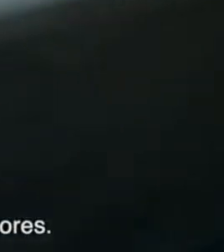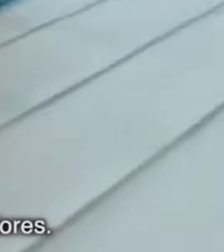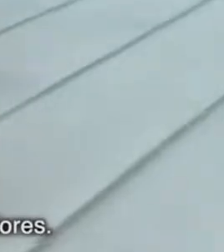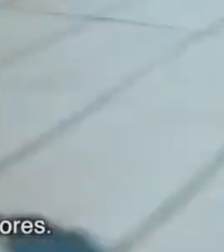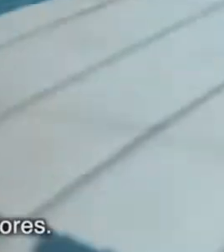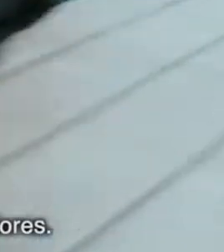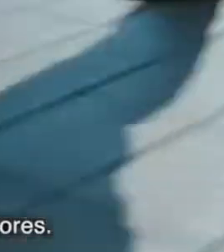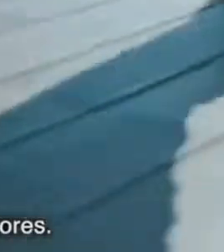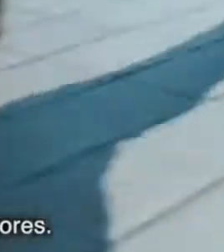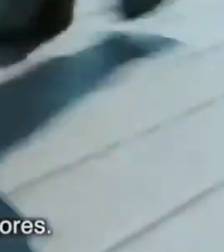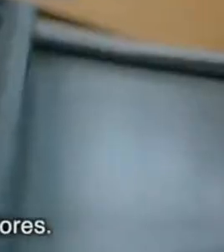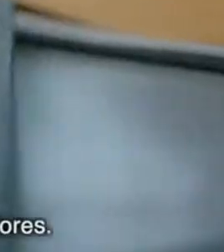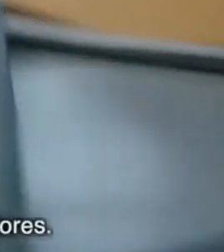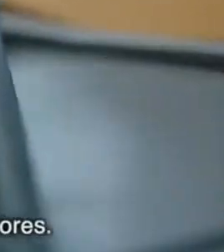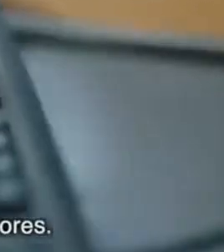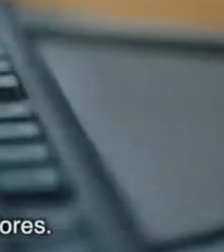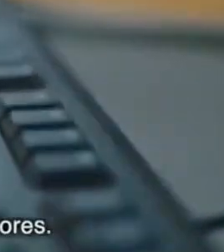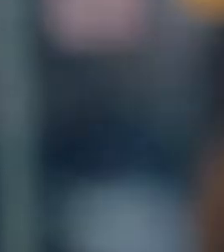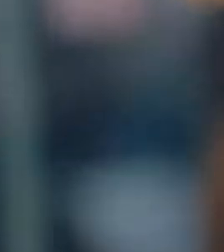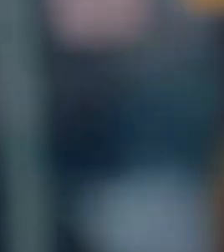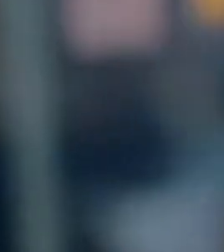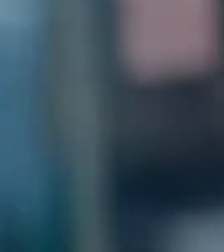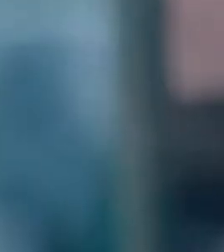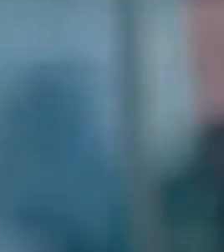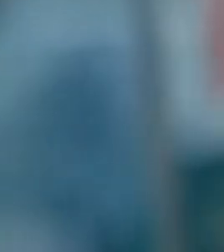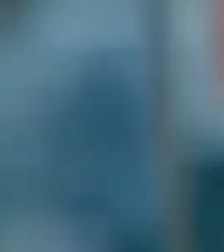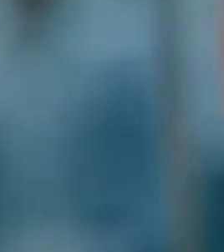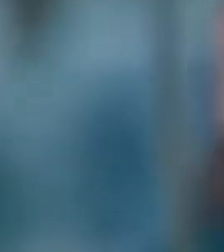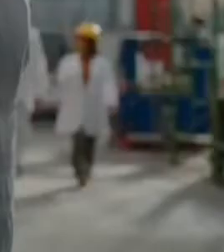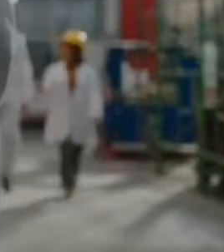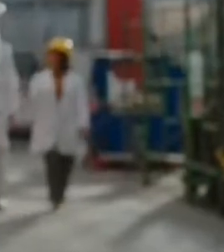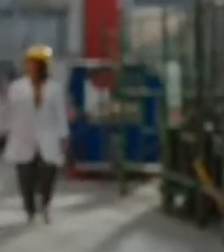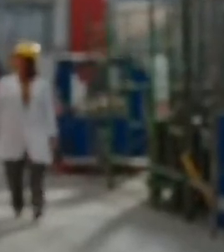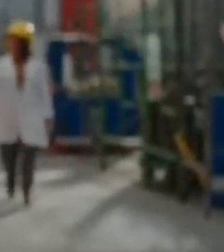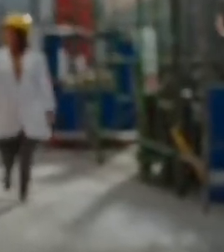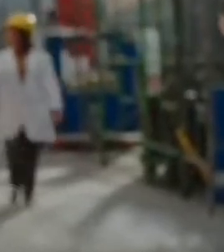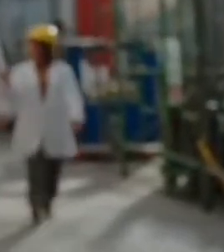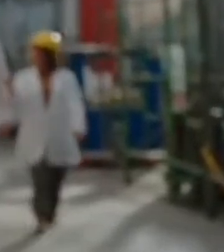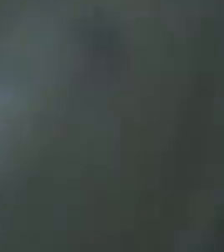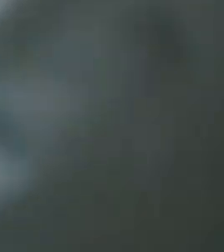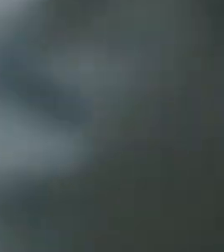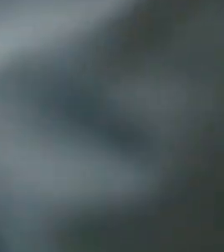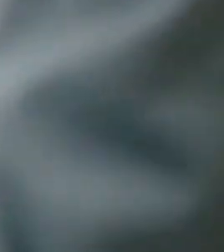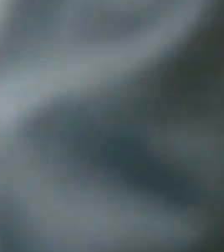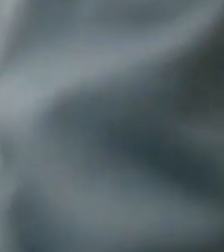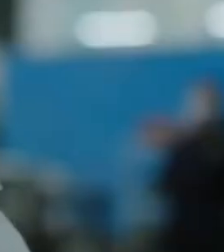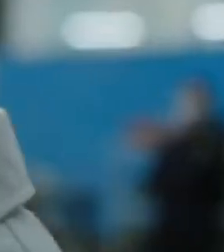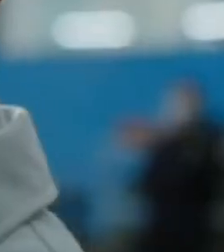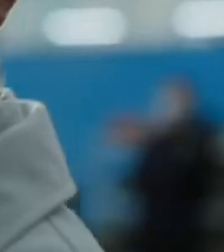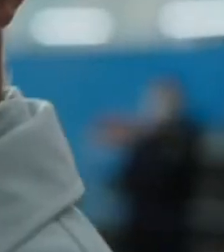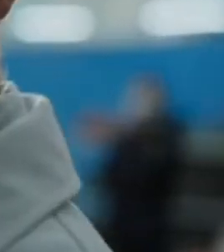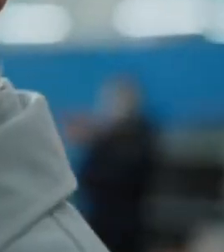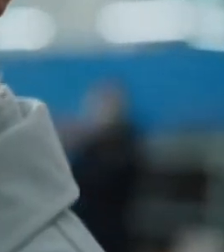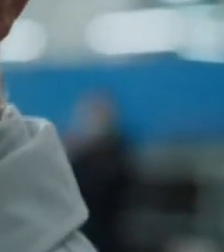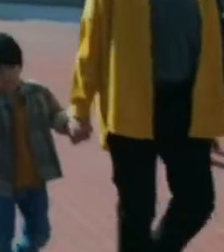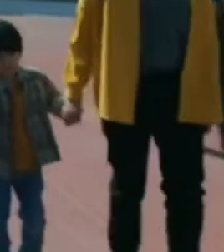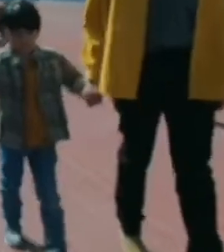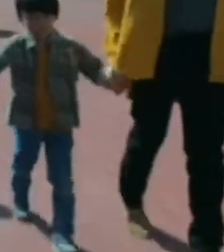los trabajadores y de los trabajadores. A ellos hoy les decimos: bravo.